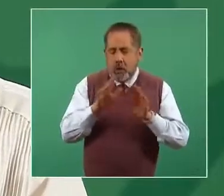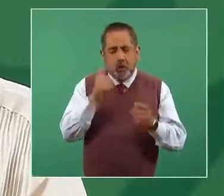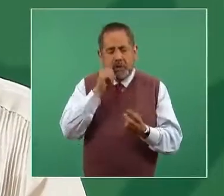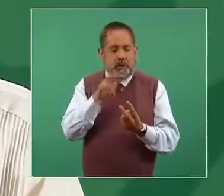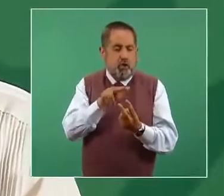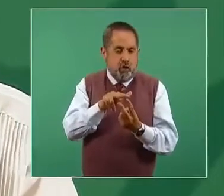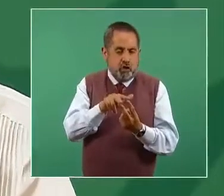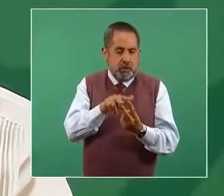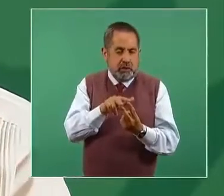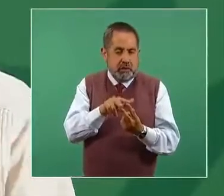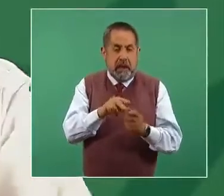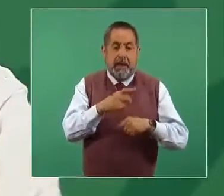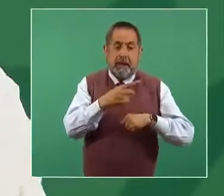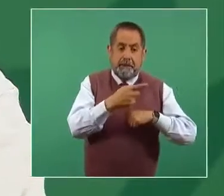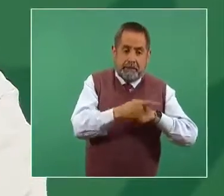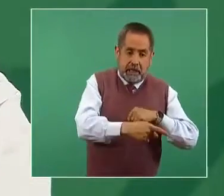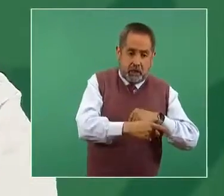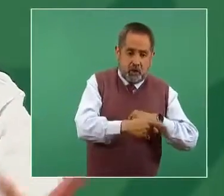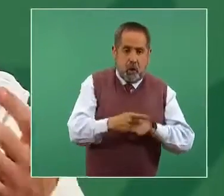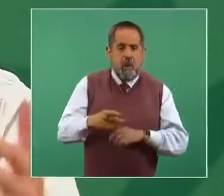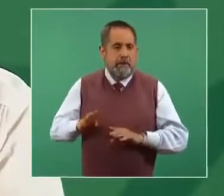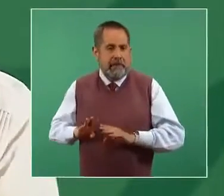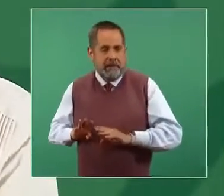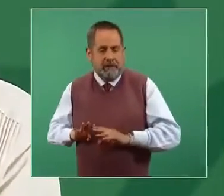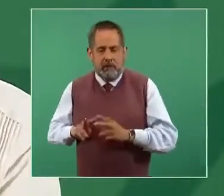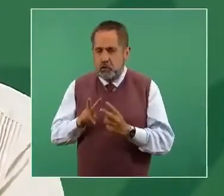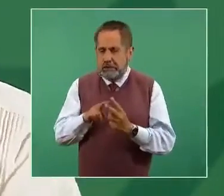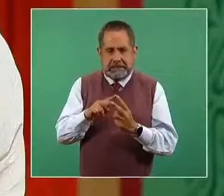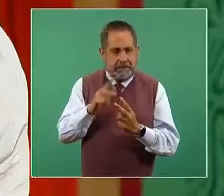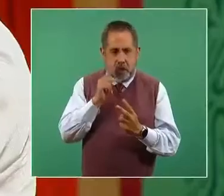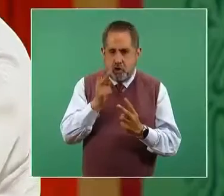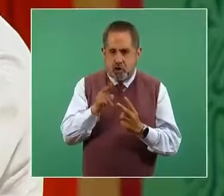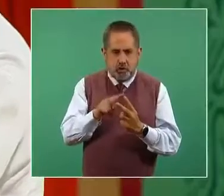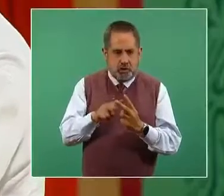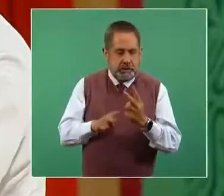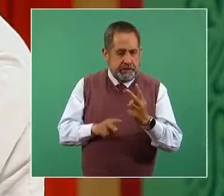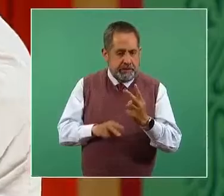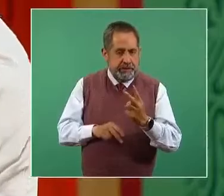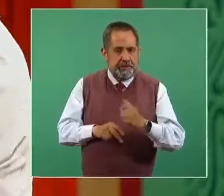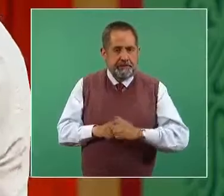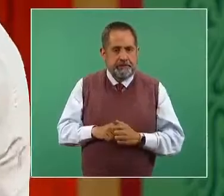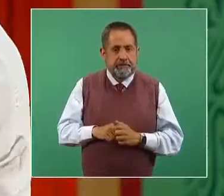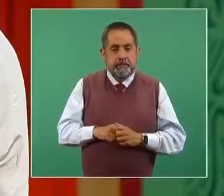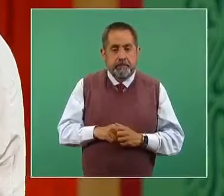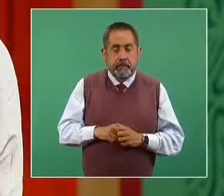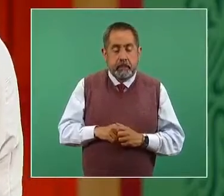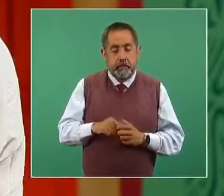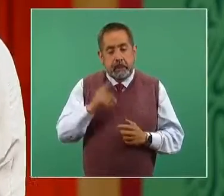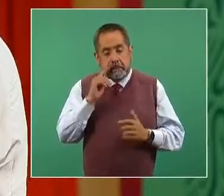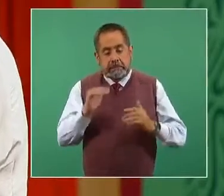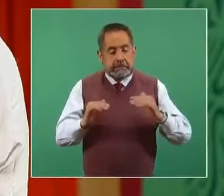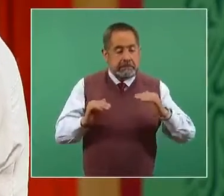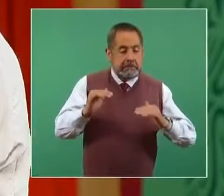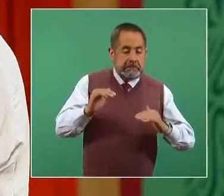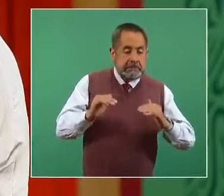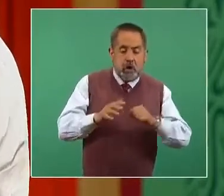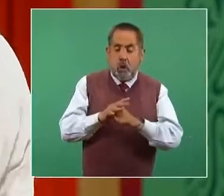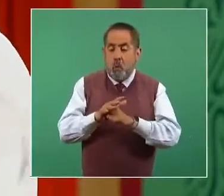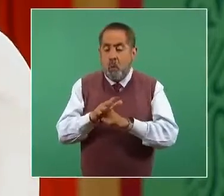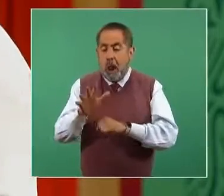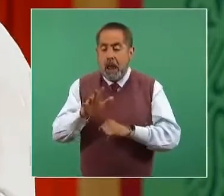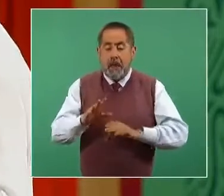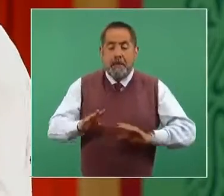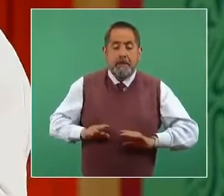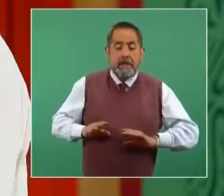tener algunos riesgos y puede tener algunos beneficios. Pero la magnitud, el tamaño de los